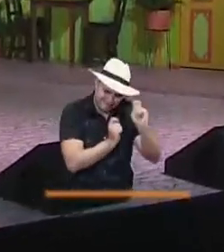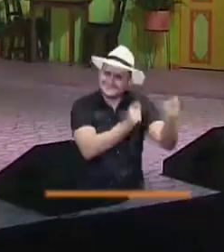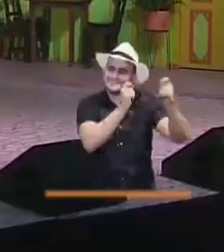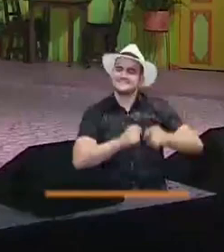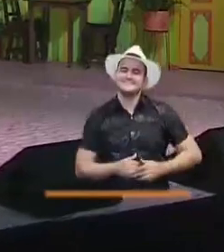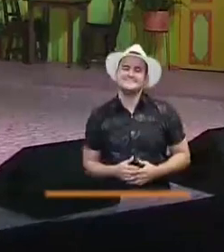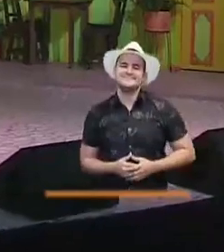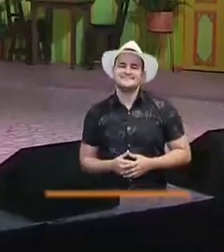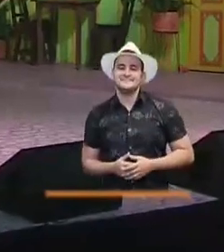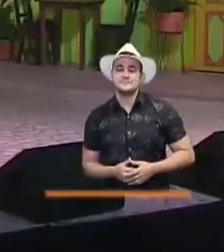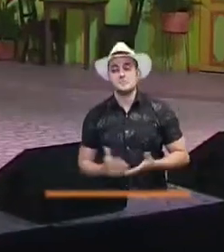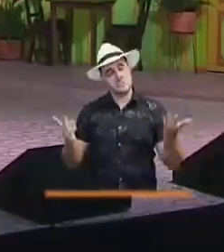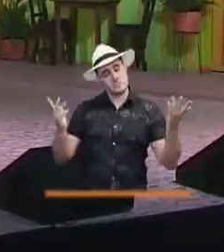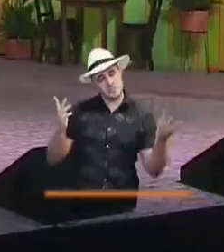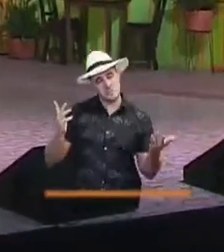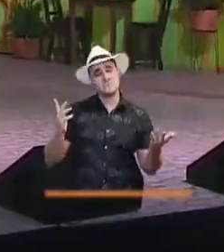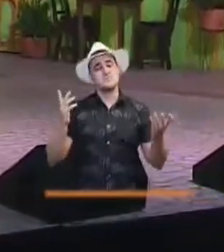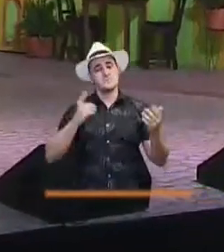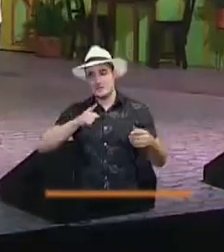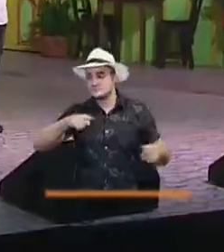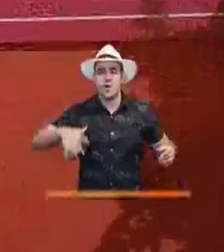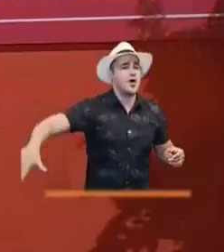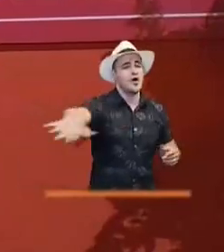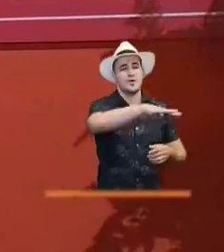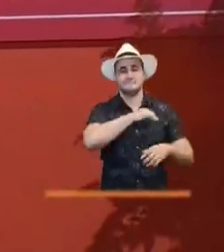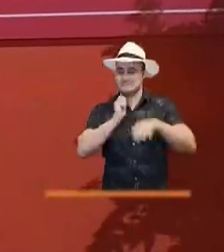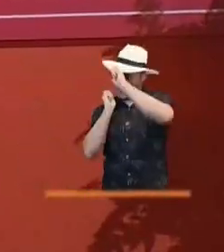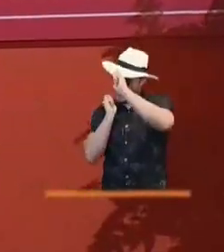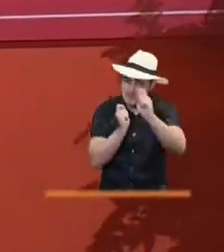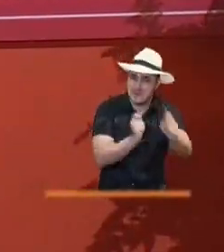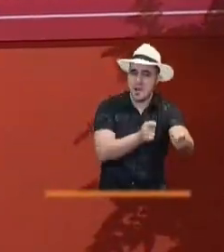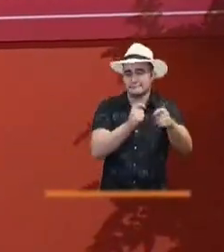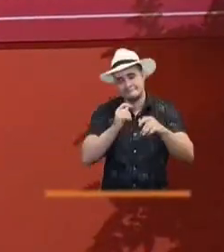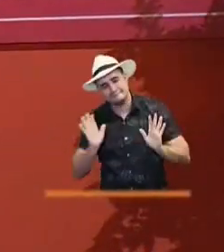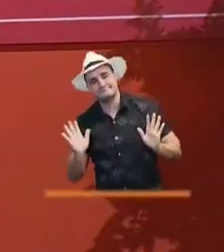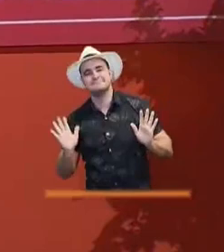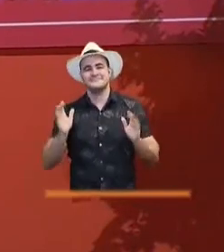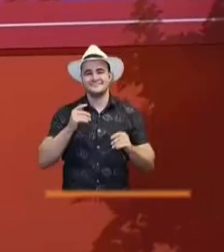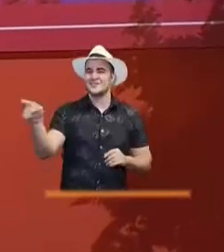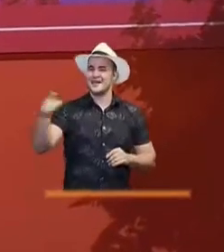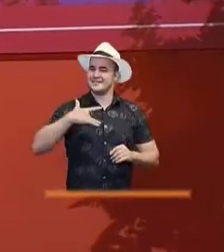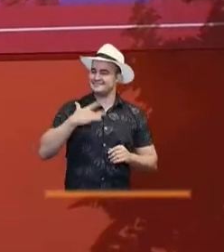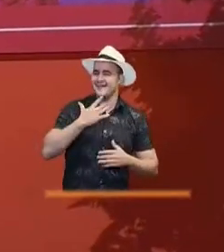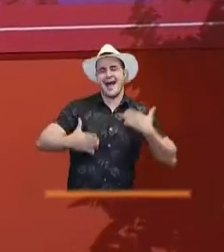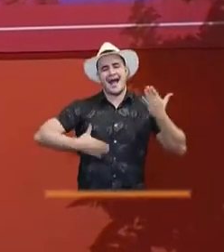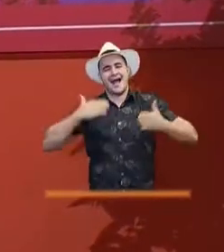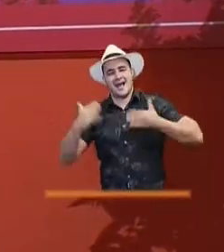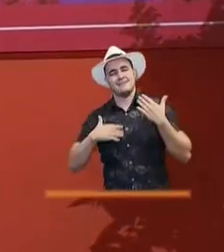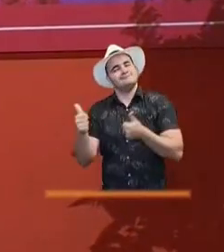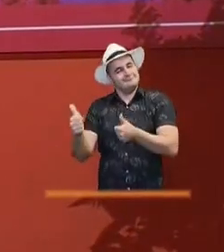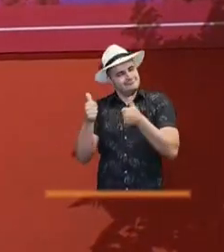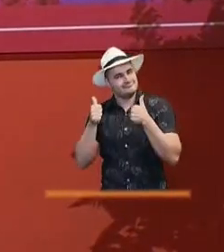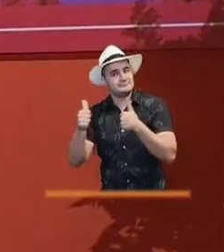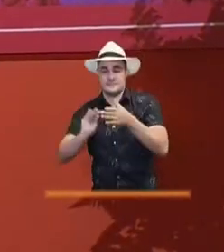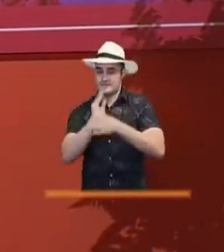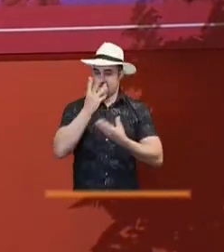montañeros. Respete a todo el mundo para que viva feliz, cual